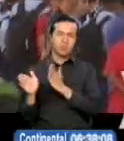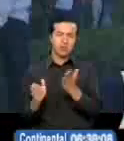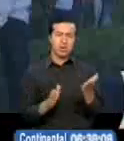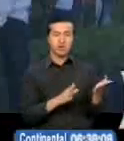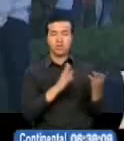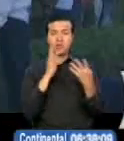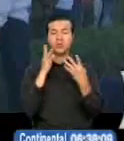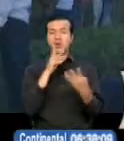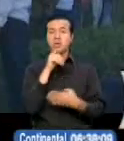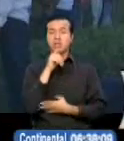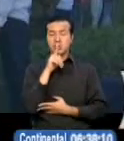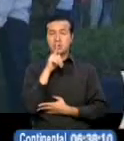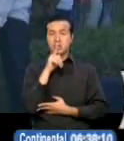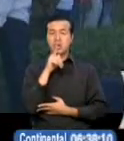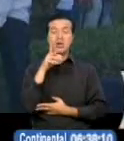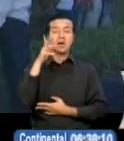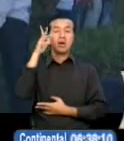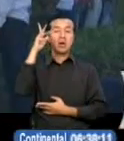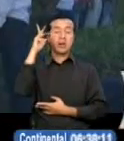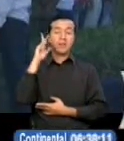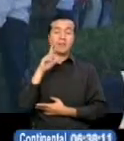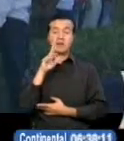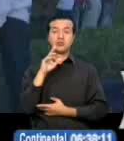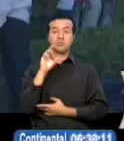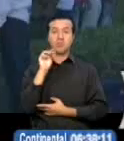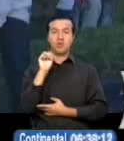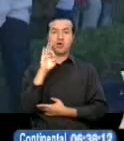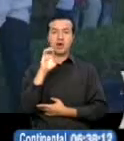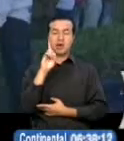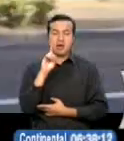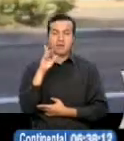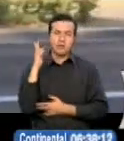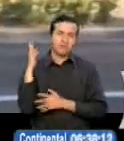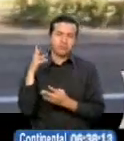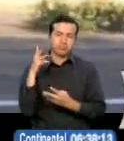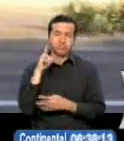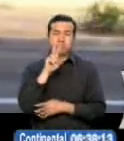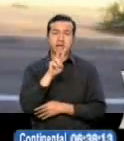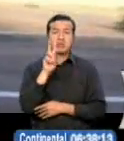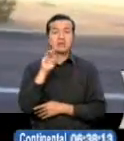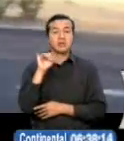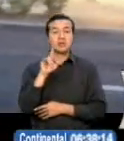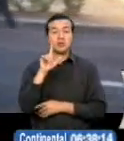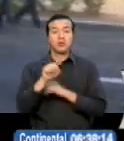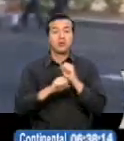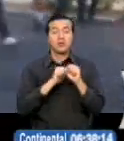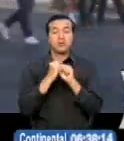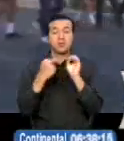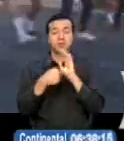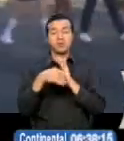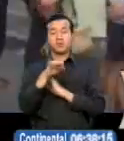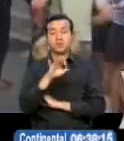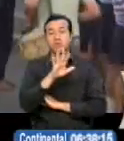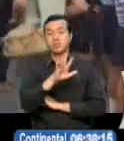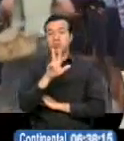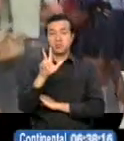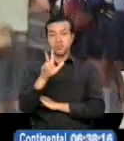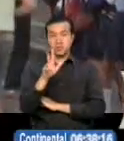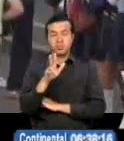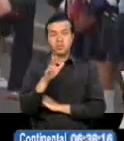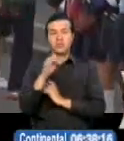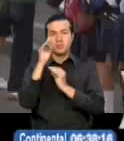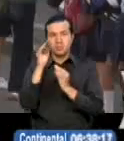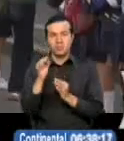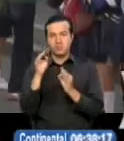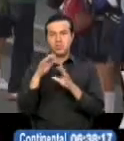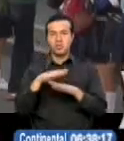ataque dirigido por Castro en el cuartel Moncada de Santiago el 26 de julio de 1953 y frente